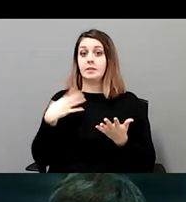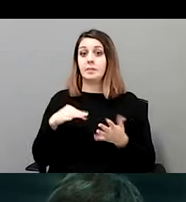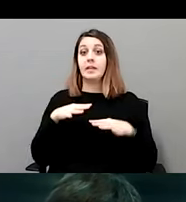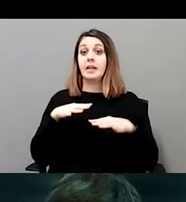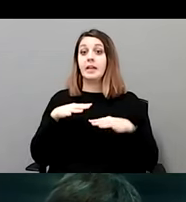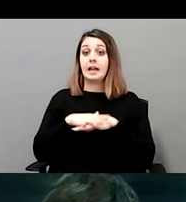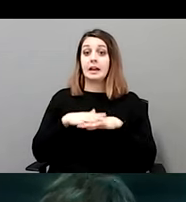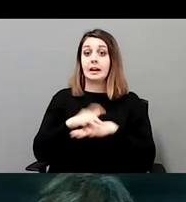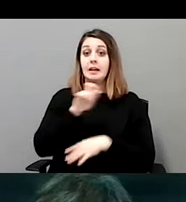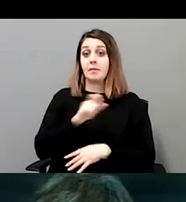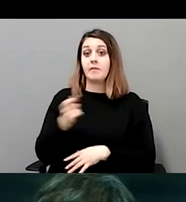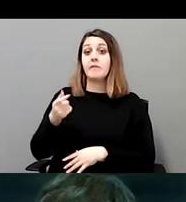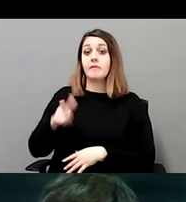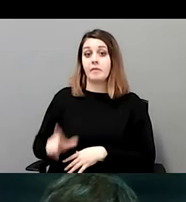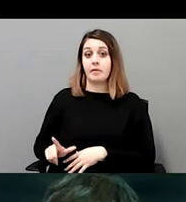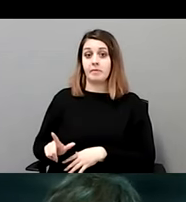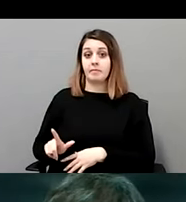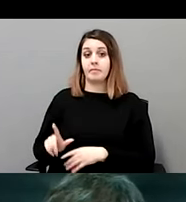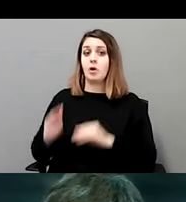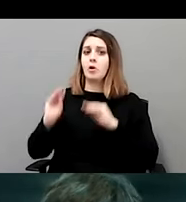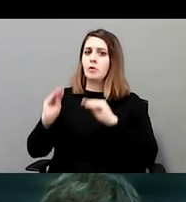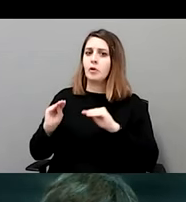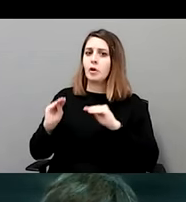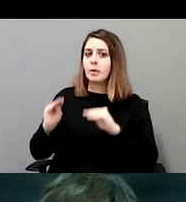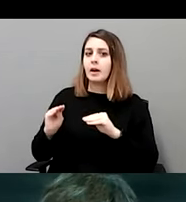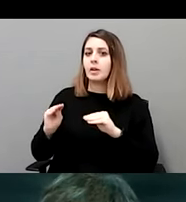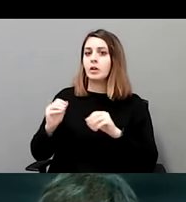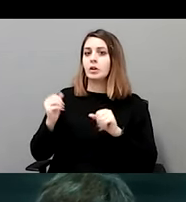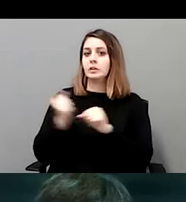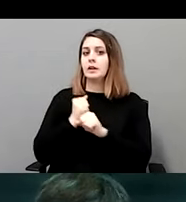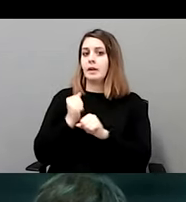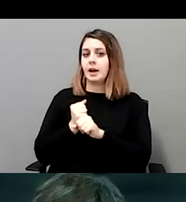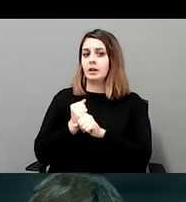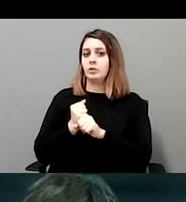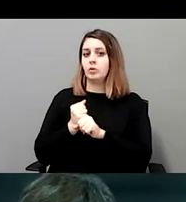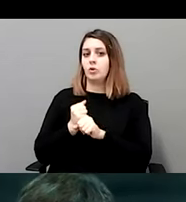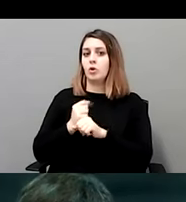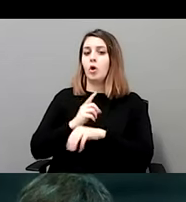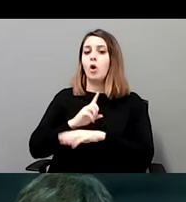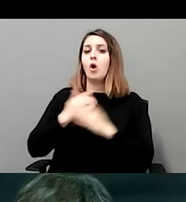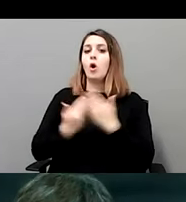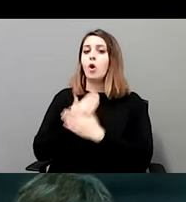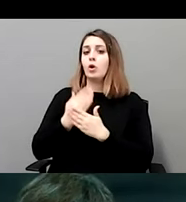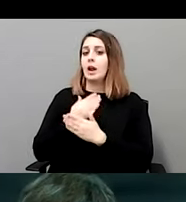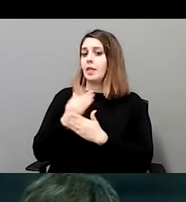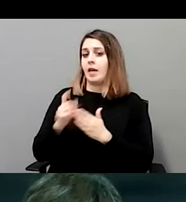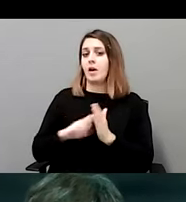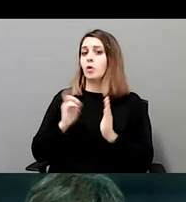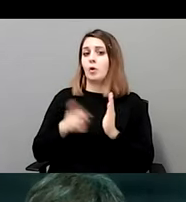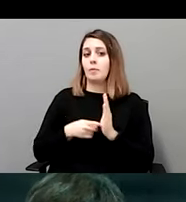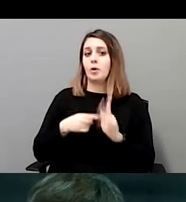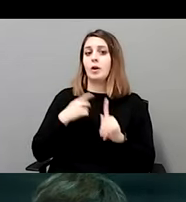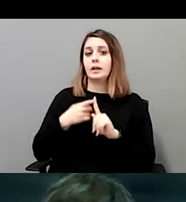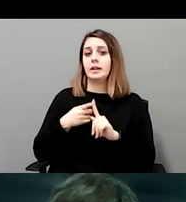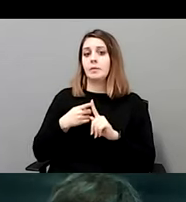red de profesionales formados, trabajando a jornada completa para hacer